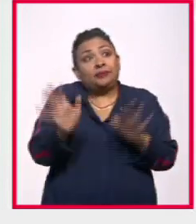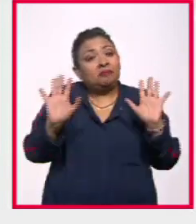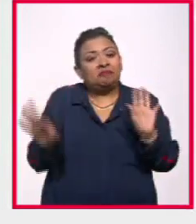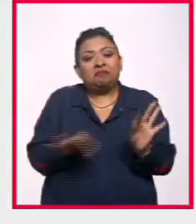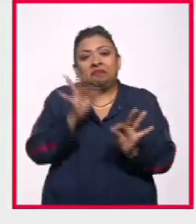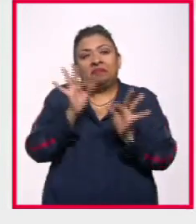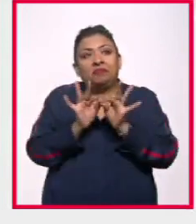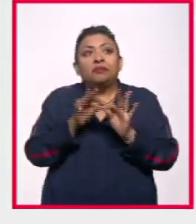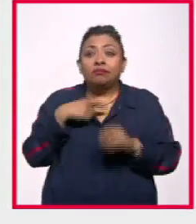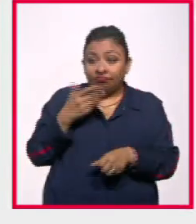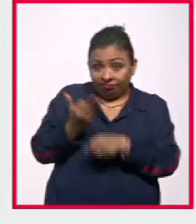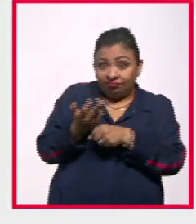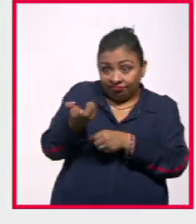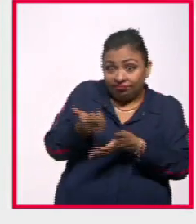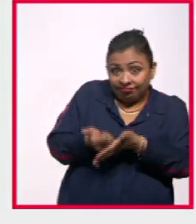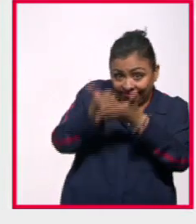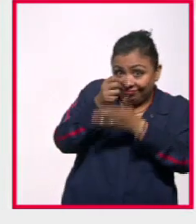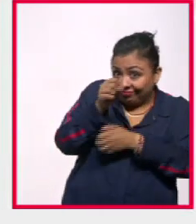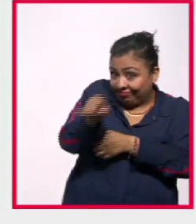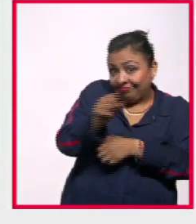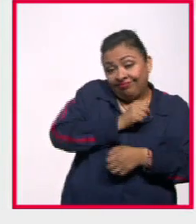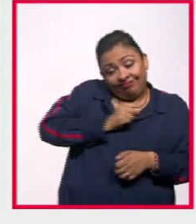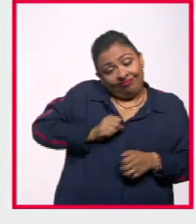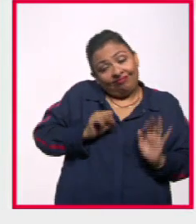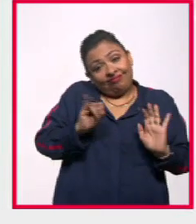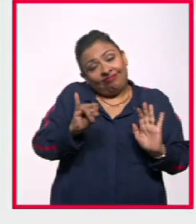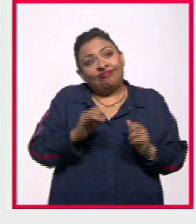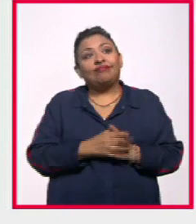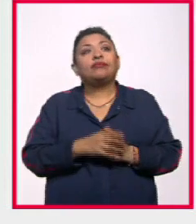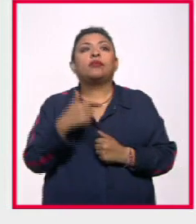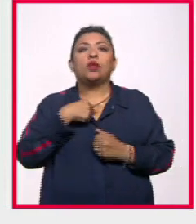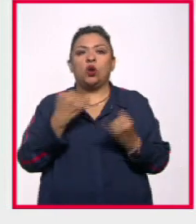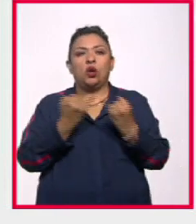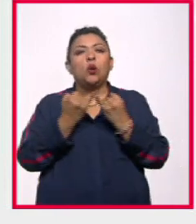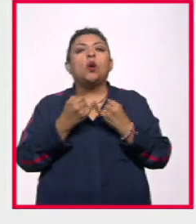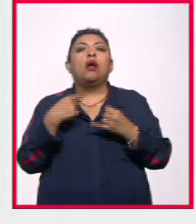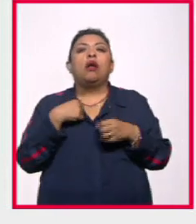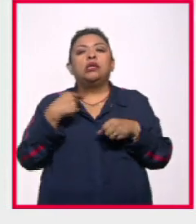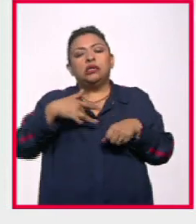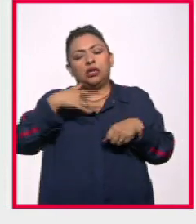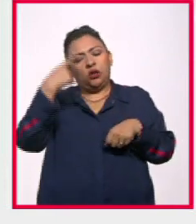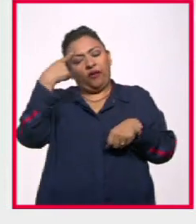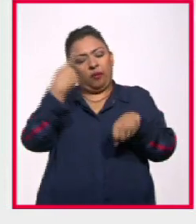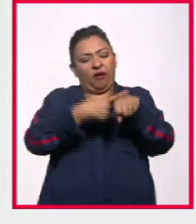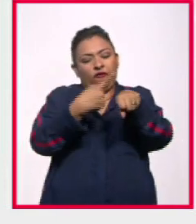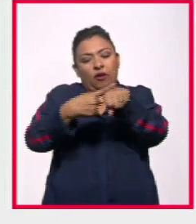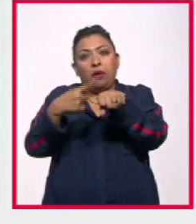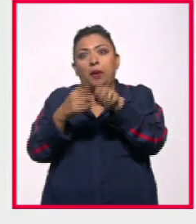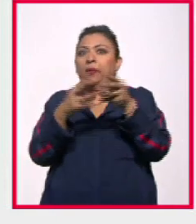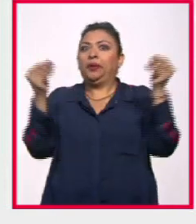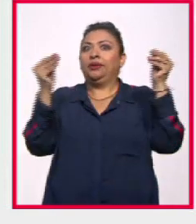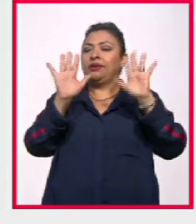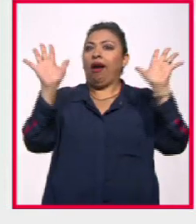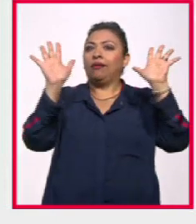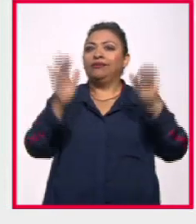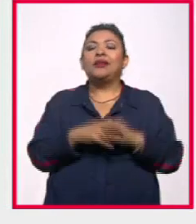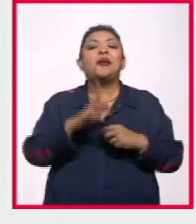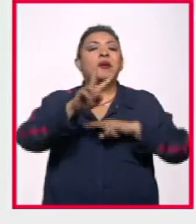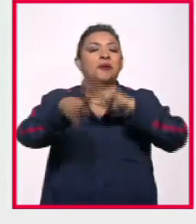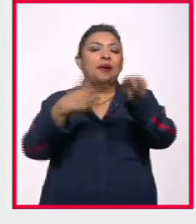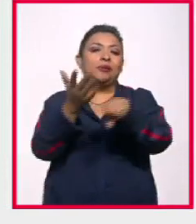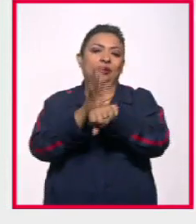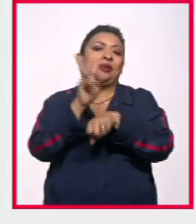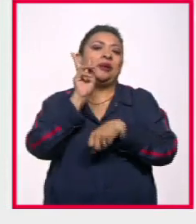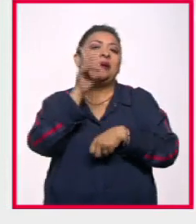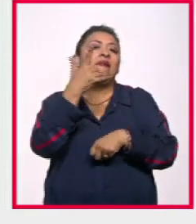Bueno, lo estás haciendo. Sí. Lo estás haciendo. De alguna forma. Y yo también, porque soy hipocondríaco, entonces sería punk. Vamos al cine a ver